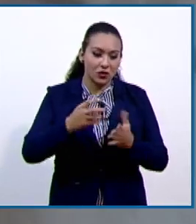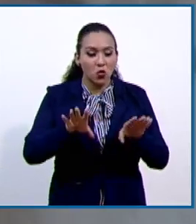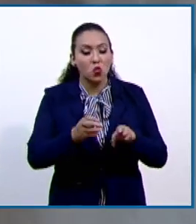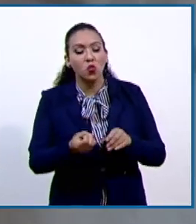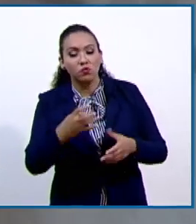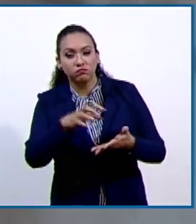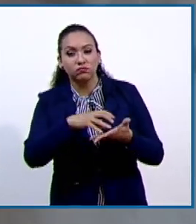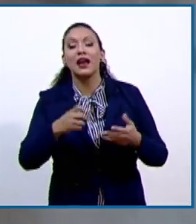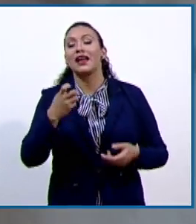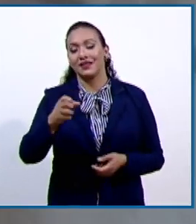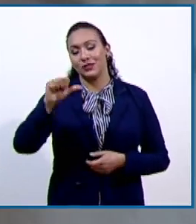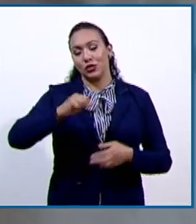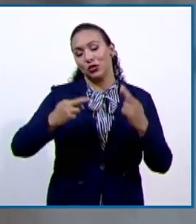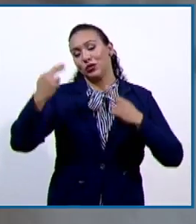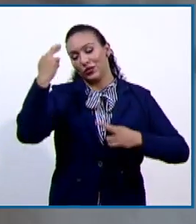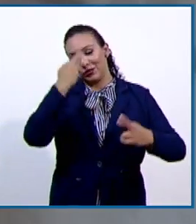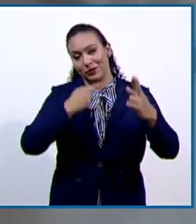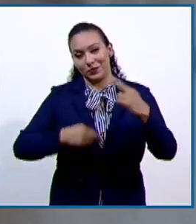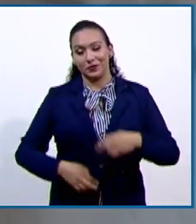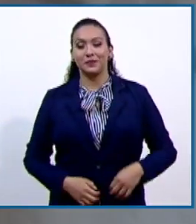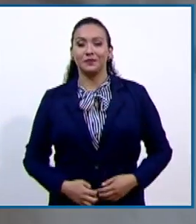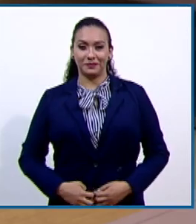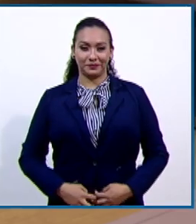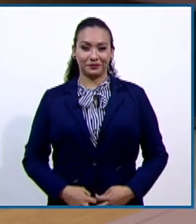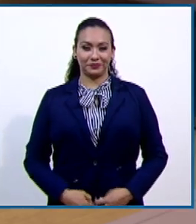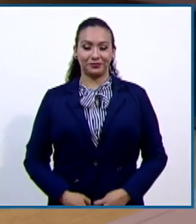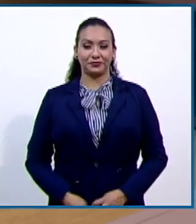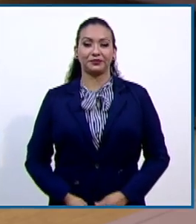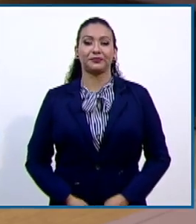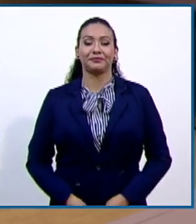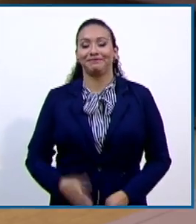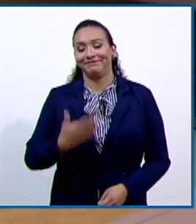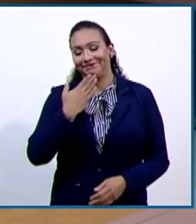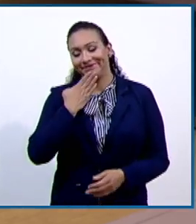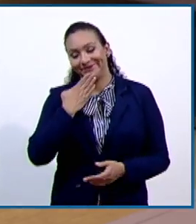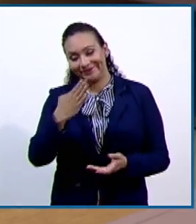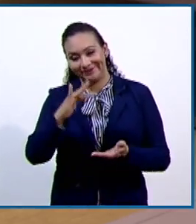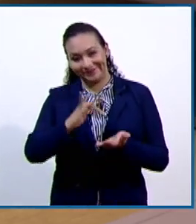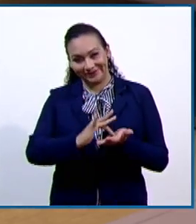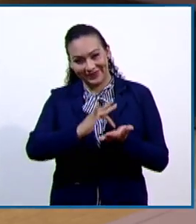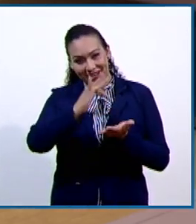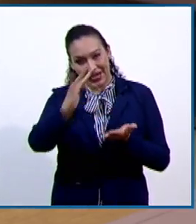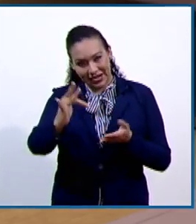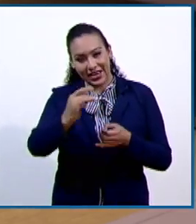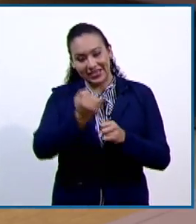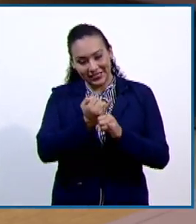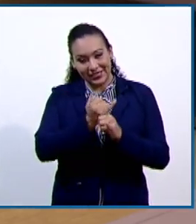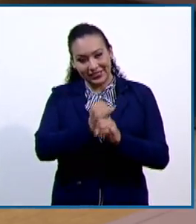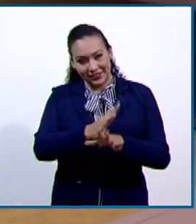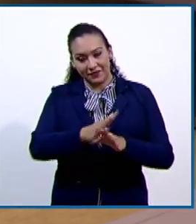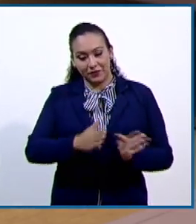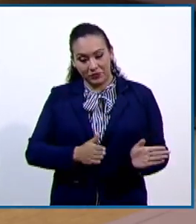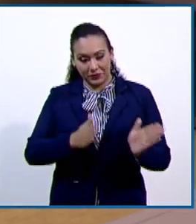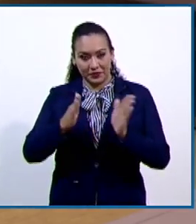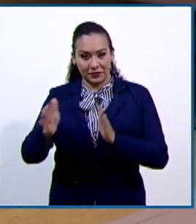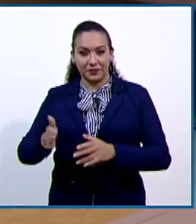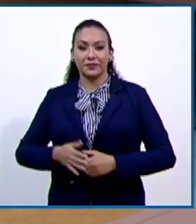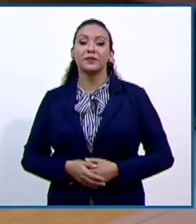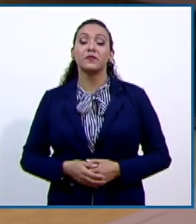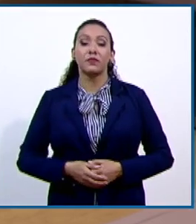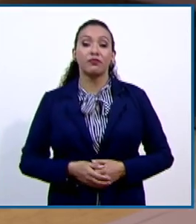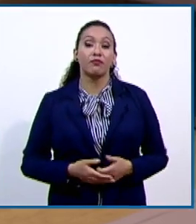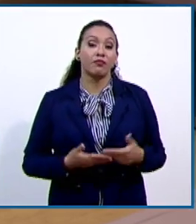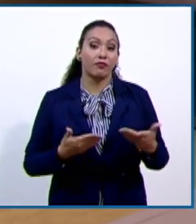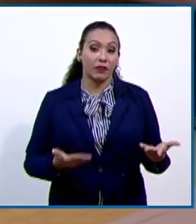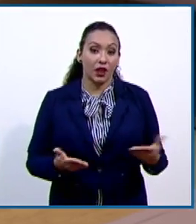lo que resolvió el Pleno de la Corte en la sesión de este martes. Muchísimas gracias, Mario, por este reporte. Muy buenas tardes. Y ante